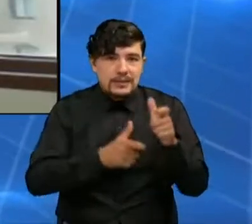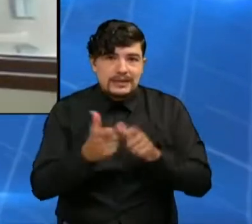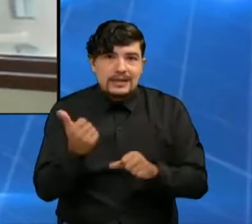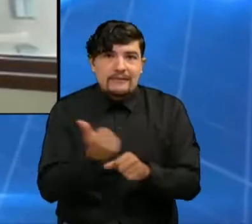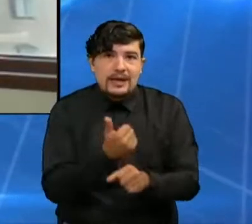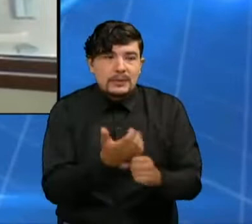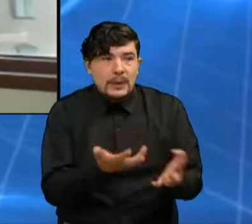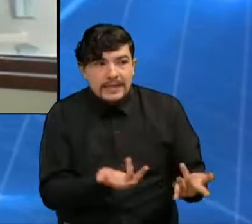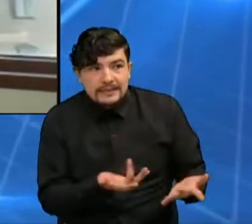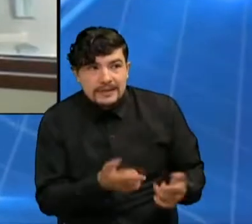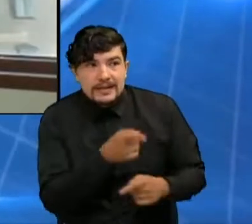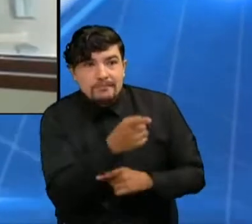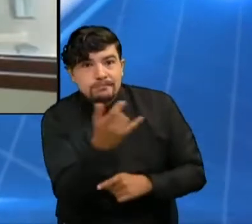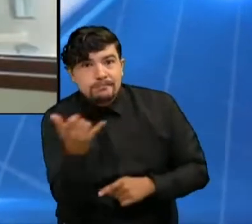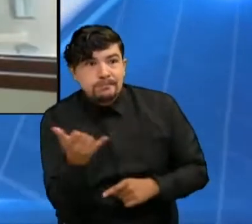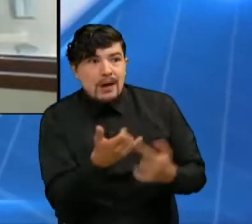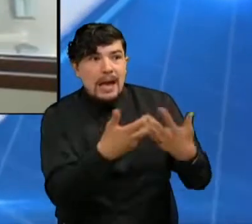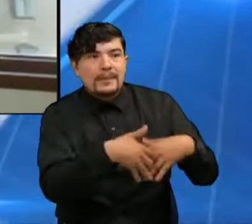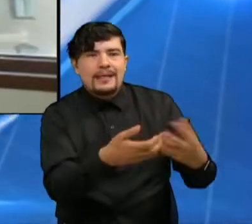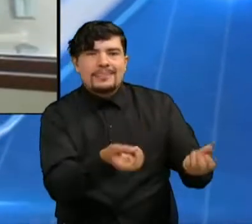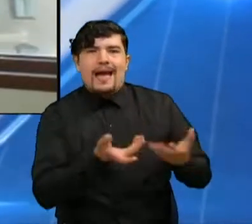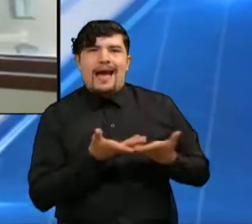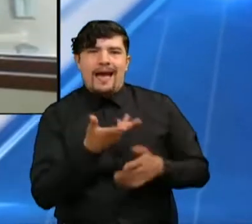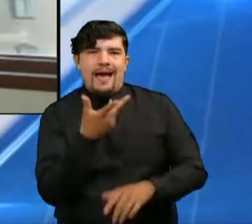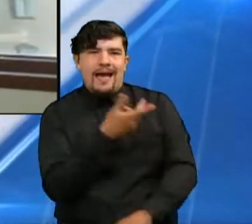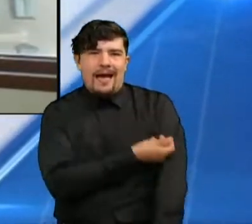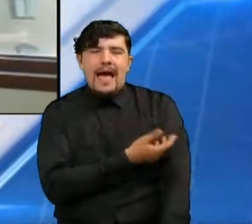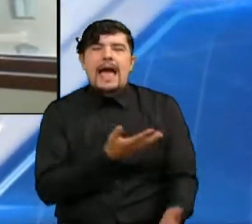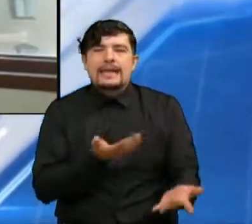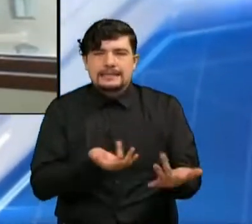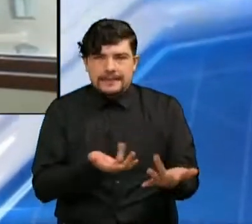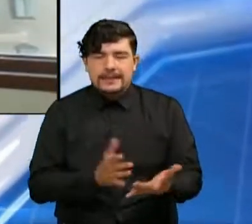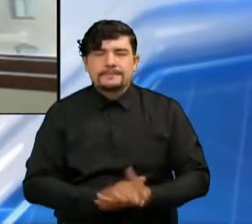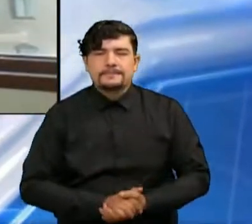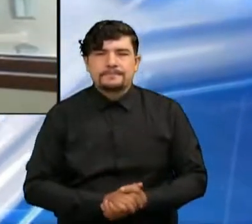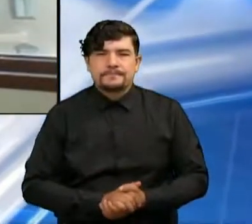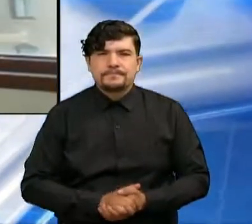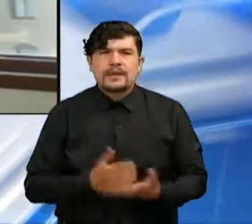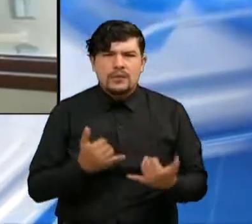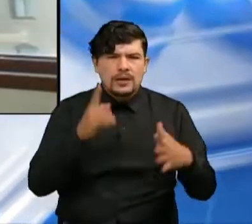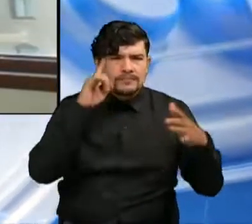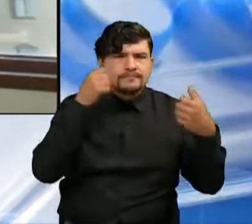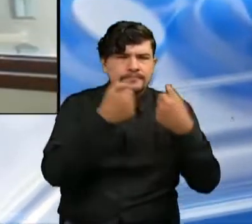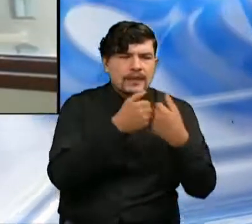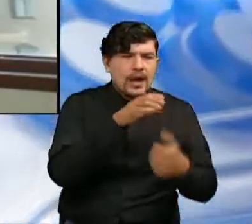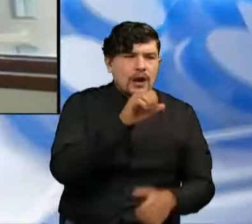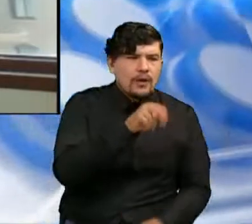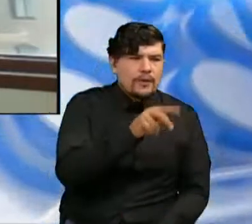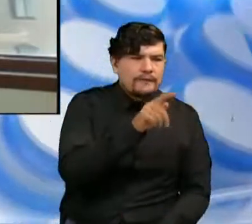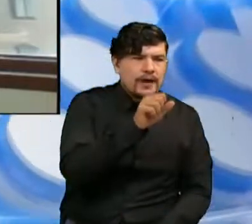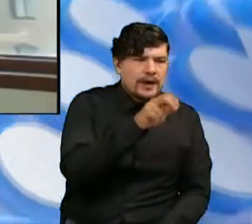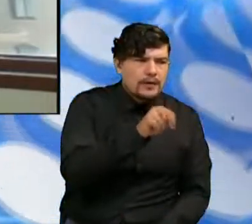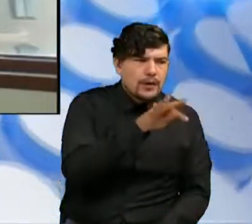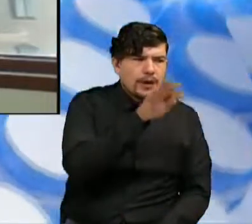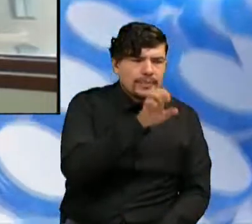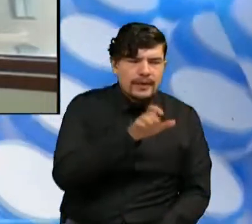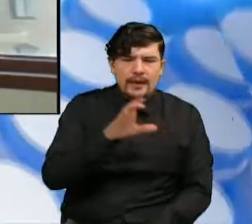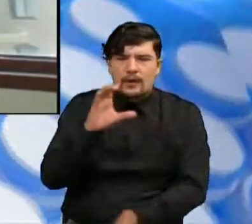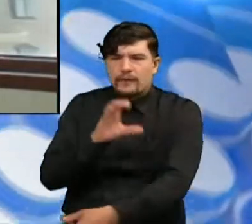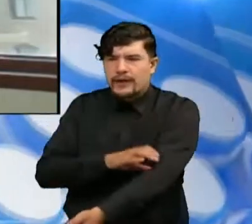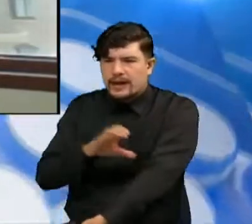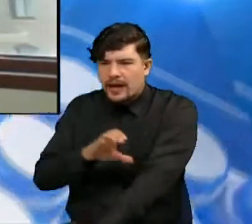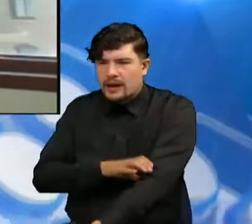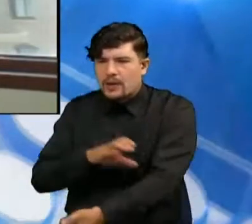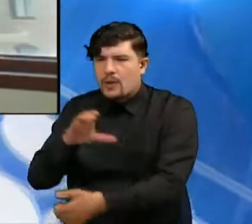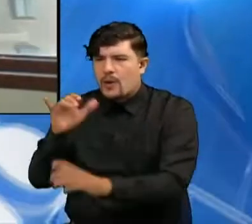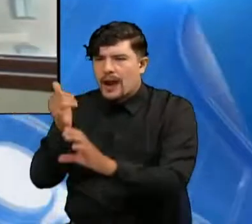convenio con las diferentes cajas, estamos trabajando con Confanorte, con Confaoriente, con Cajasan y con Fenalco Santander,